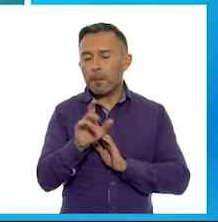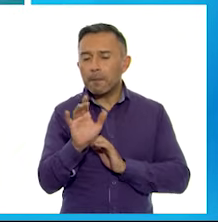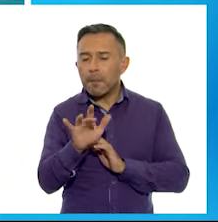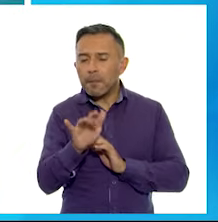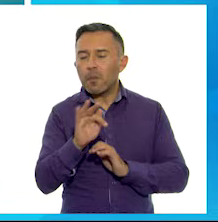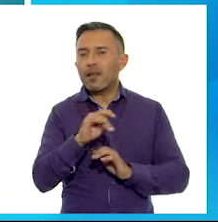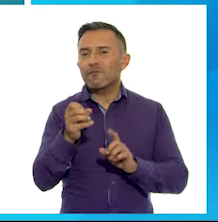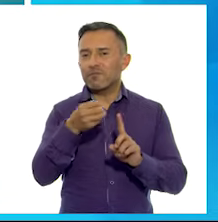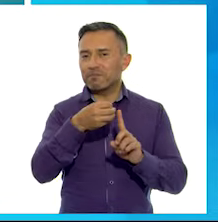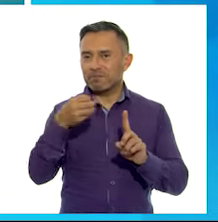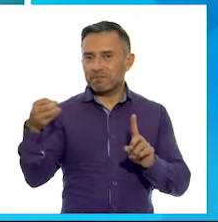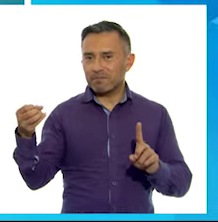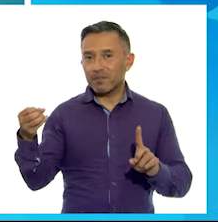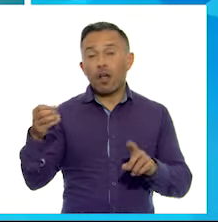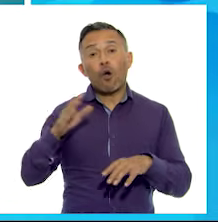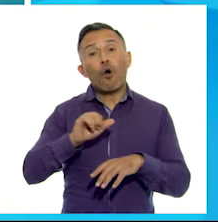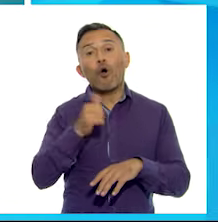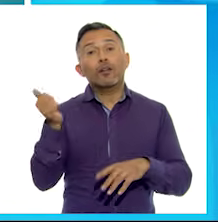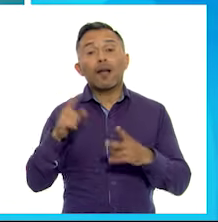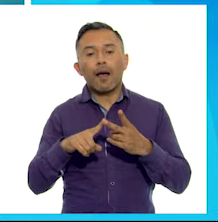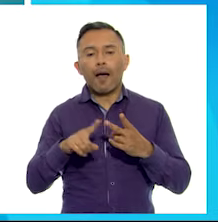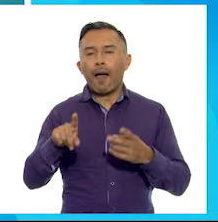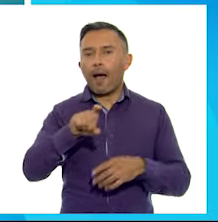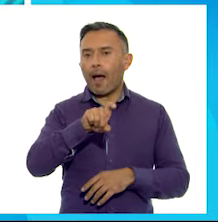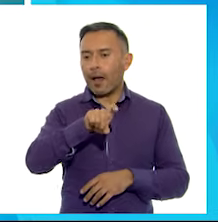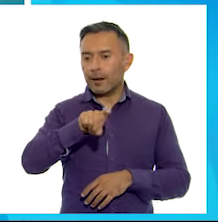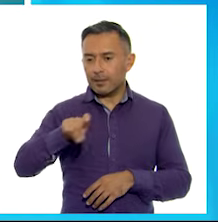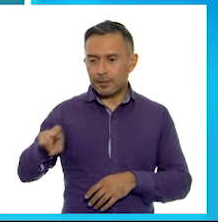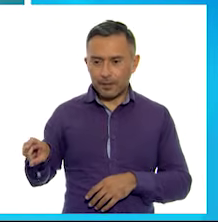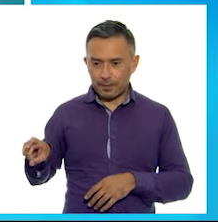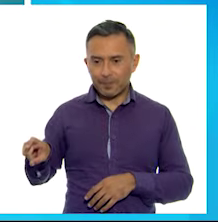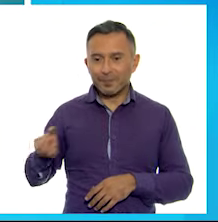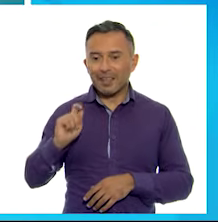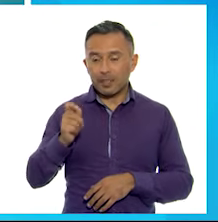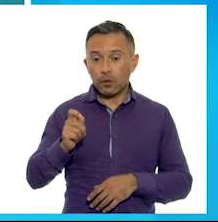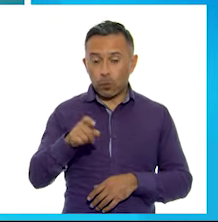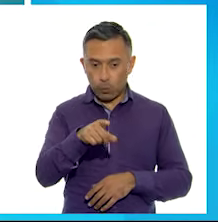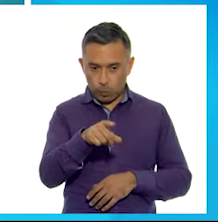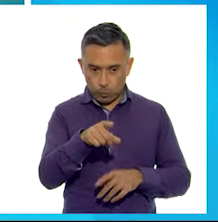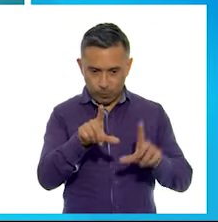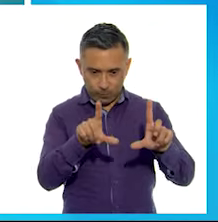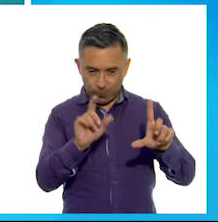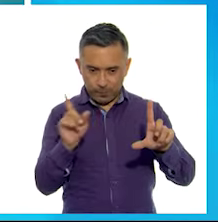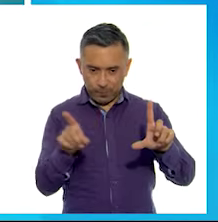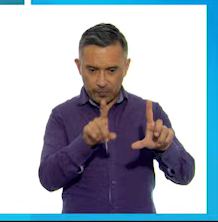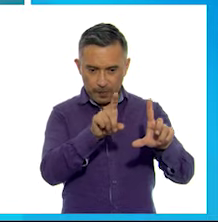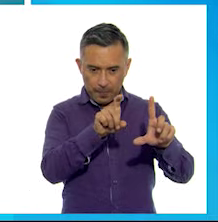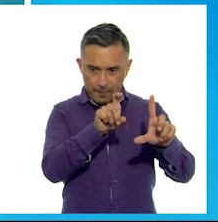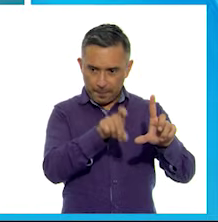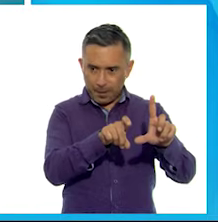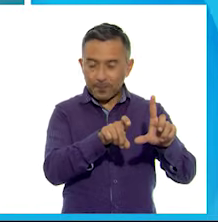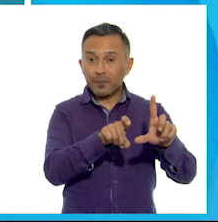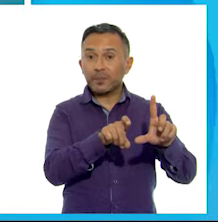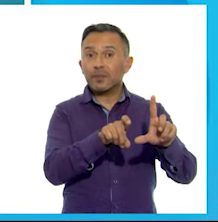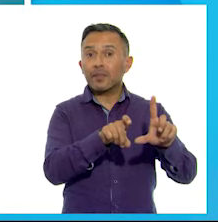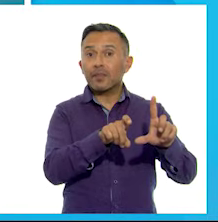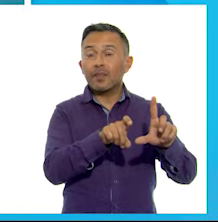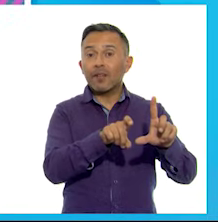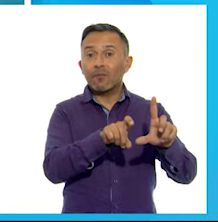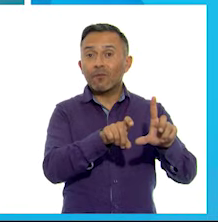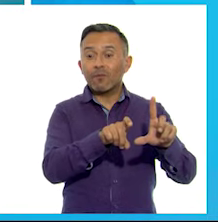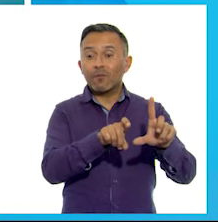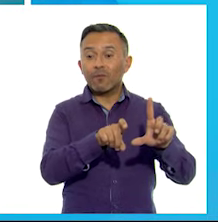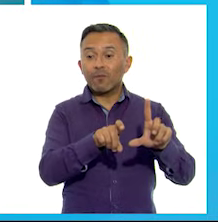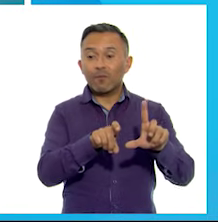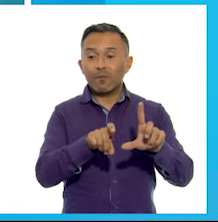Otra es arrastrar, y consiste en dar clic sobre un objeto y mantener presionado el botón del ratón